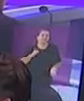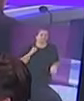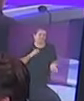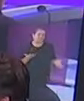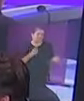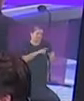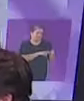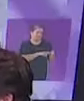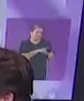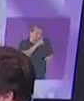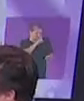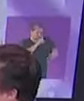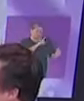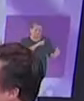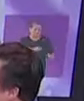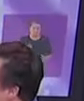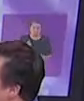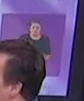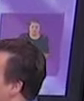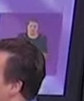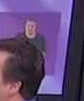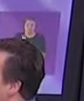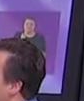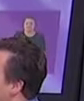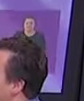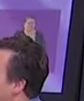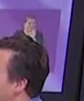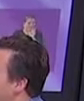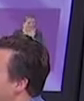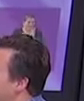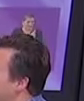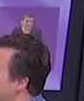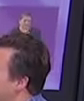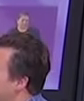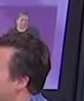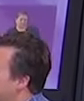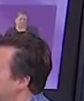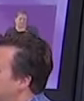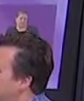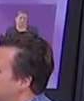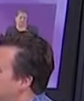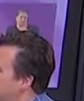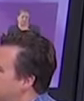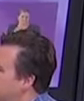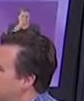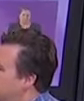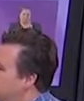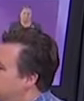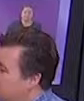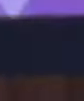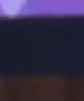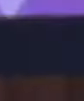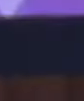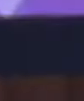afinar y creo que el gran perdedor es el Instituto Nacional electoral porque al final del día lo que está demostrando es que vuelve la